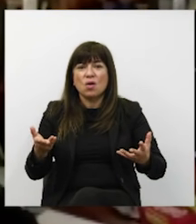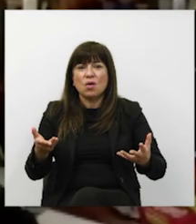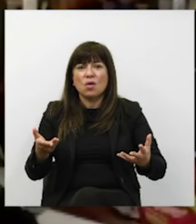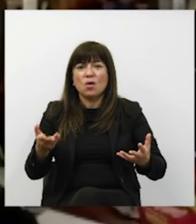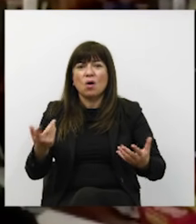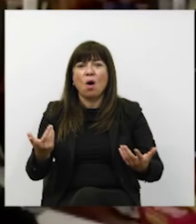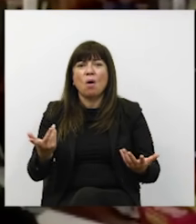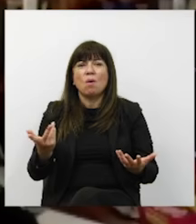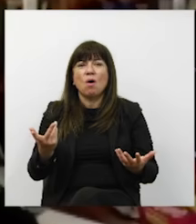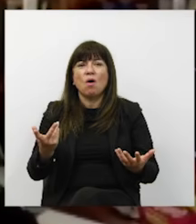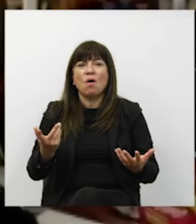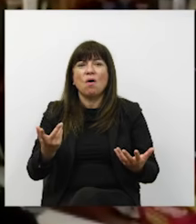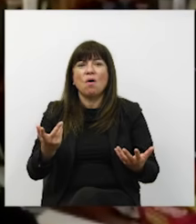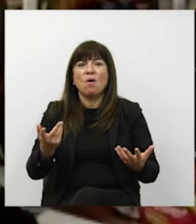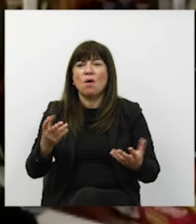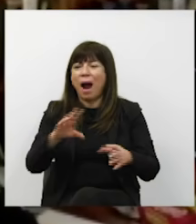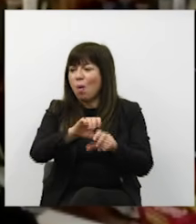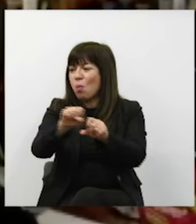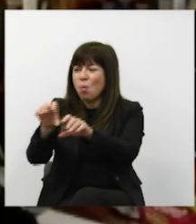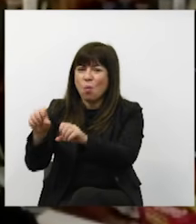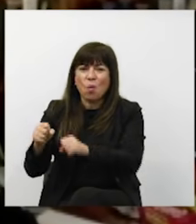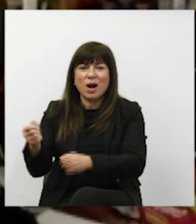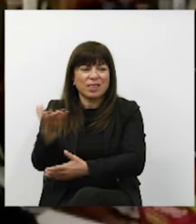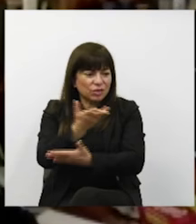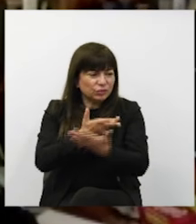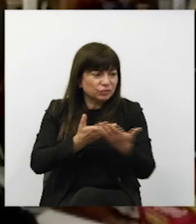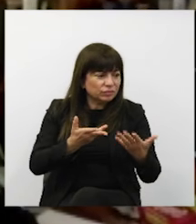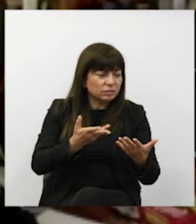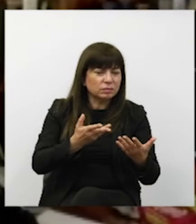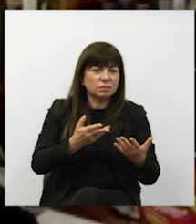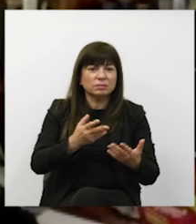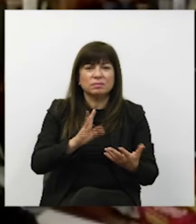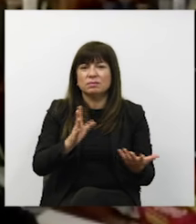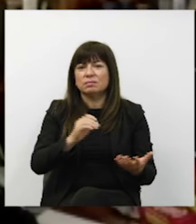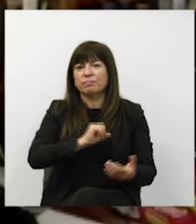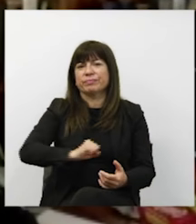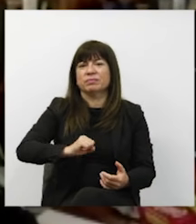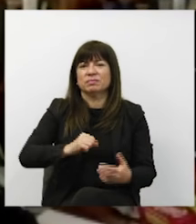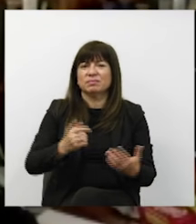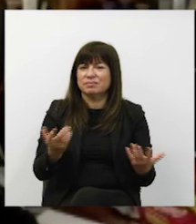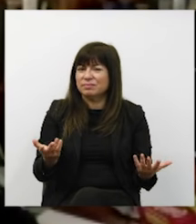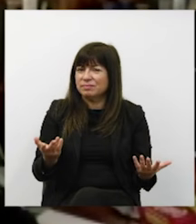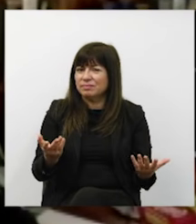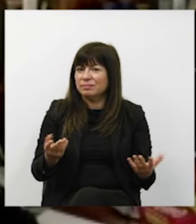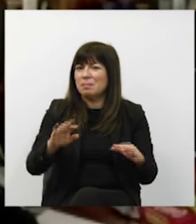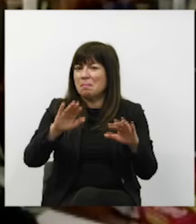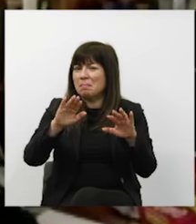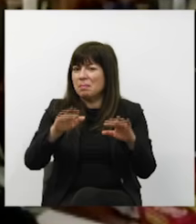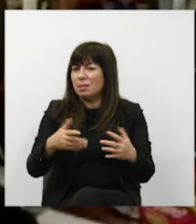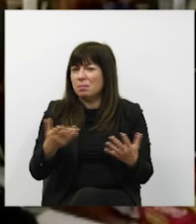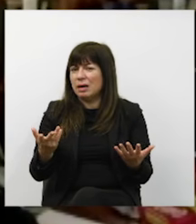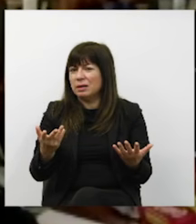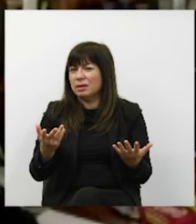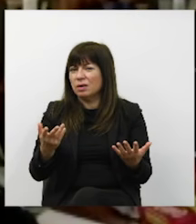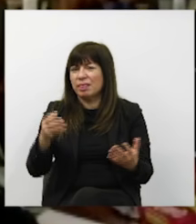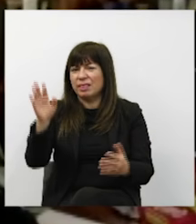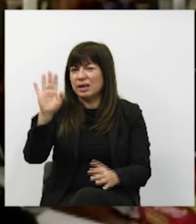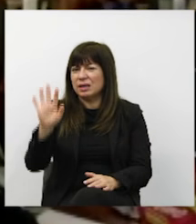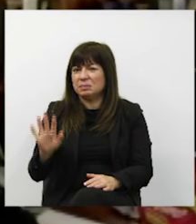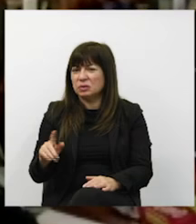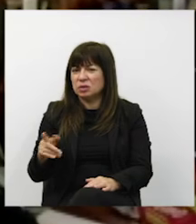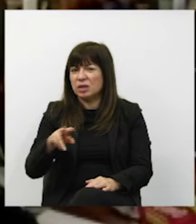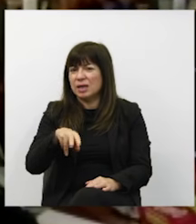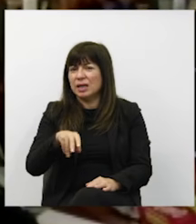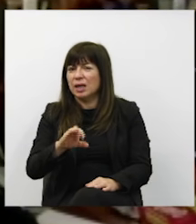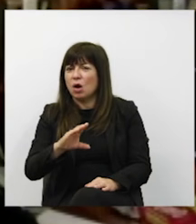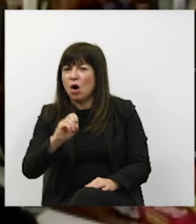la visión conjunta y los acuerdos, y al contrario, tener una actitud muy similar a la que describía